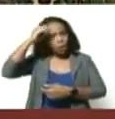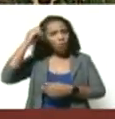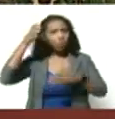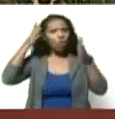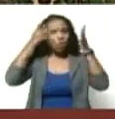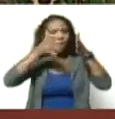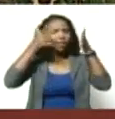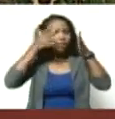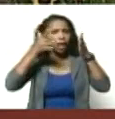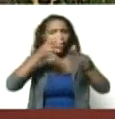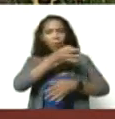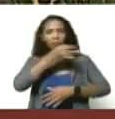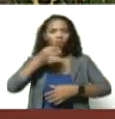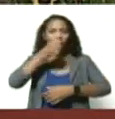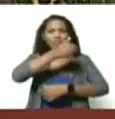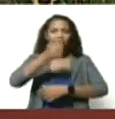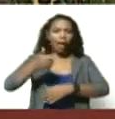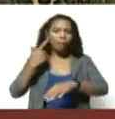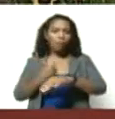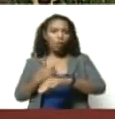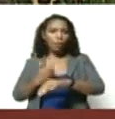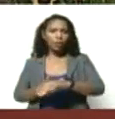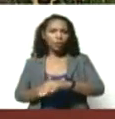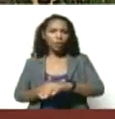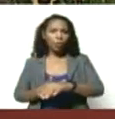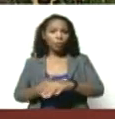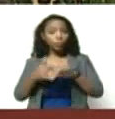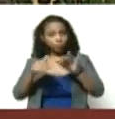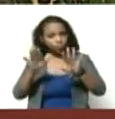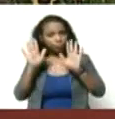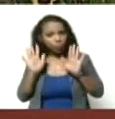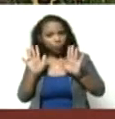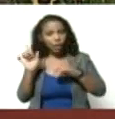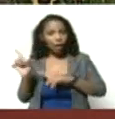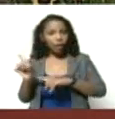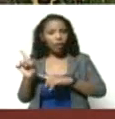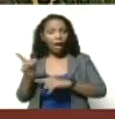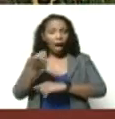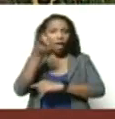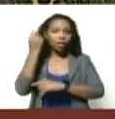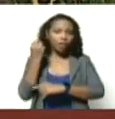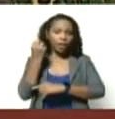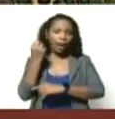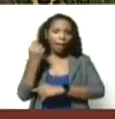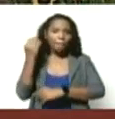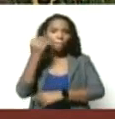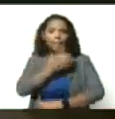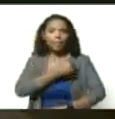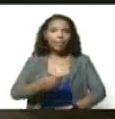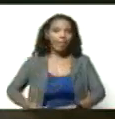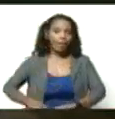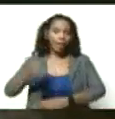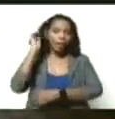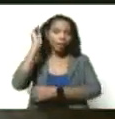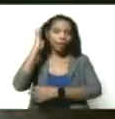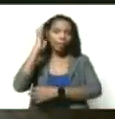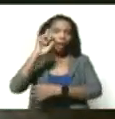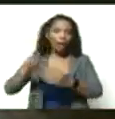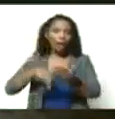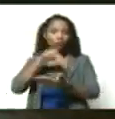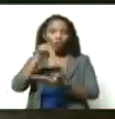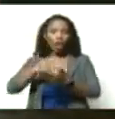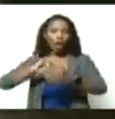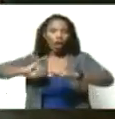consejo acertado en cada momento. Precisamente ayer el presidente de la Asamblea Nacional,